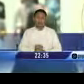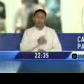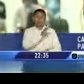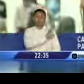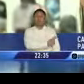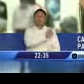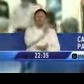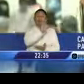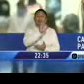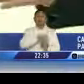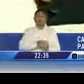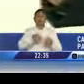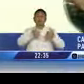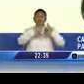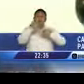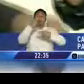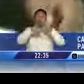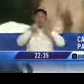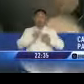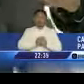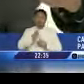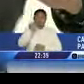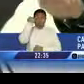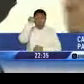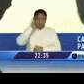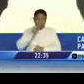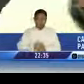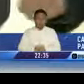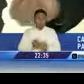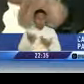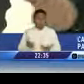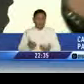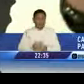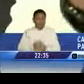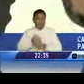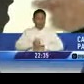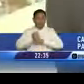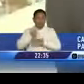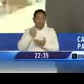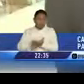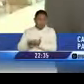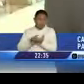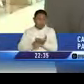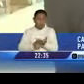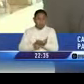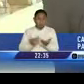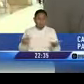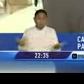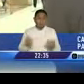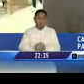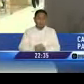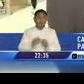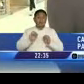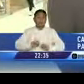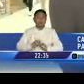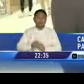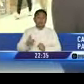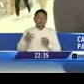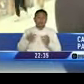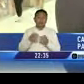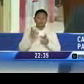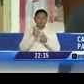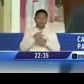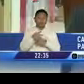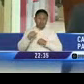representantes de los centros comerciales señalan que la iniciativa también fue consensuada con las autoridades, con el objetivo de dinamizar este sector